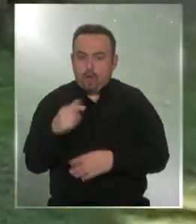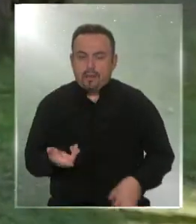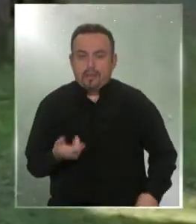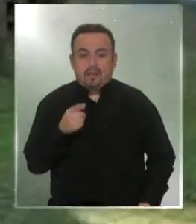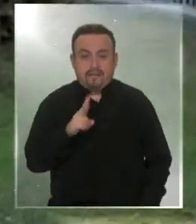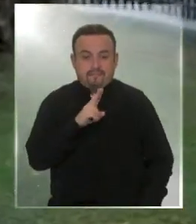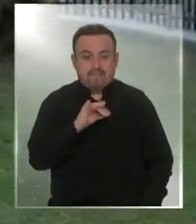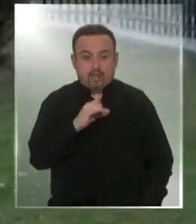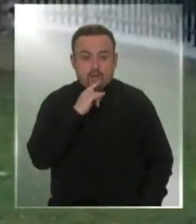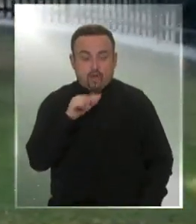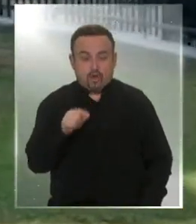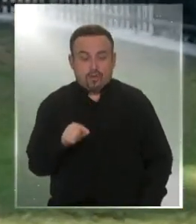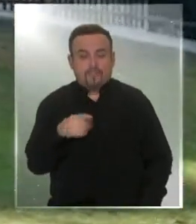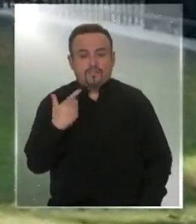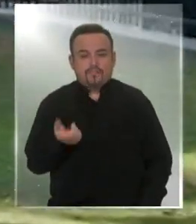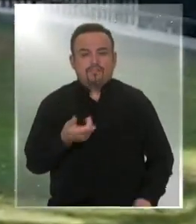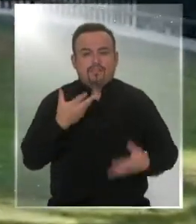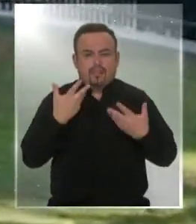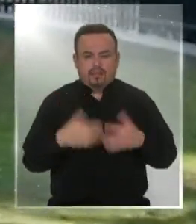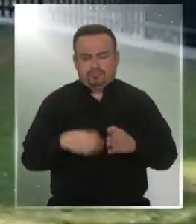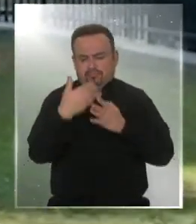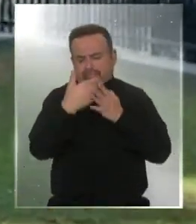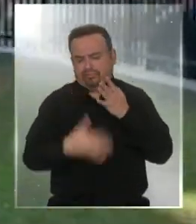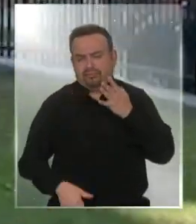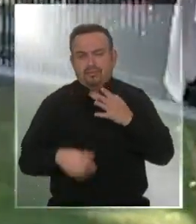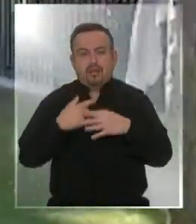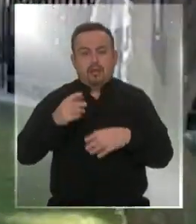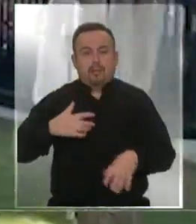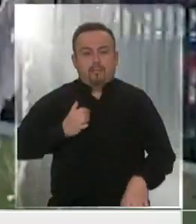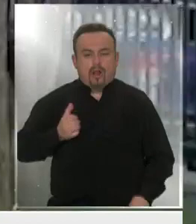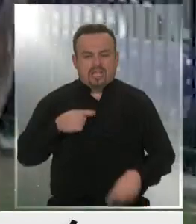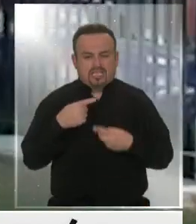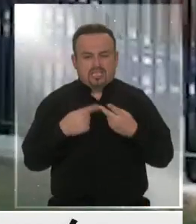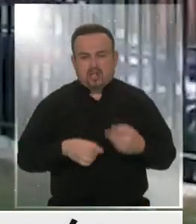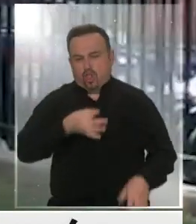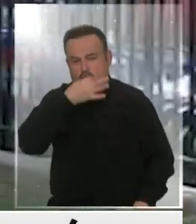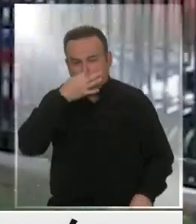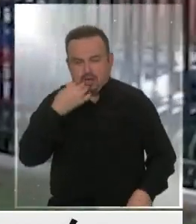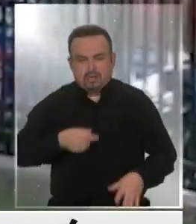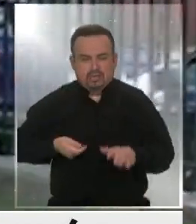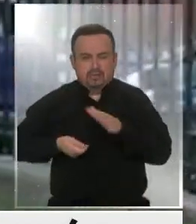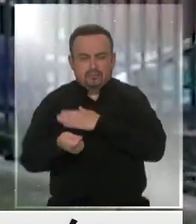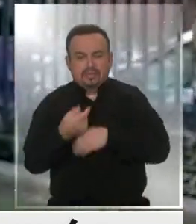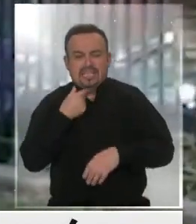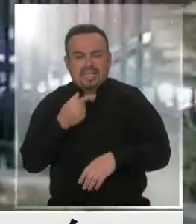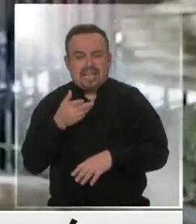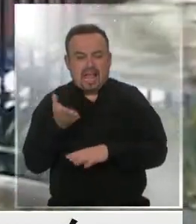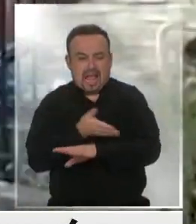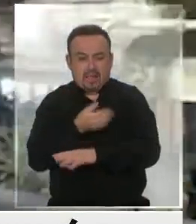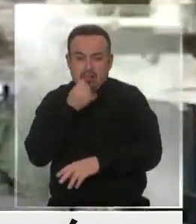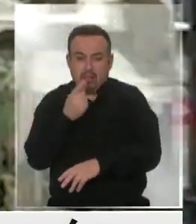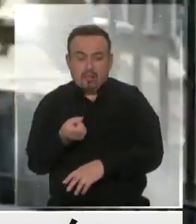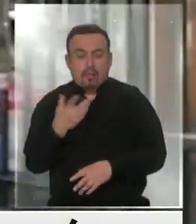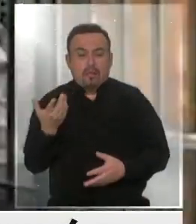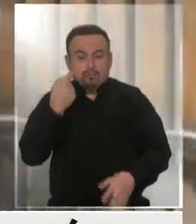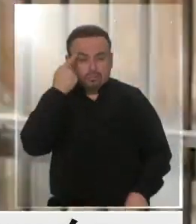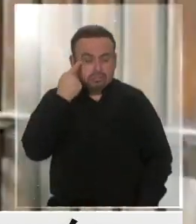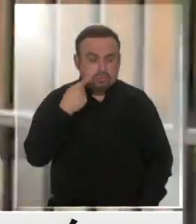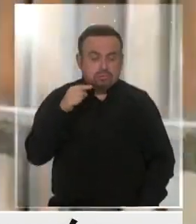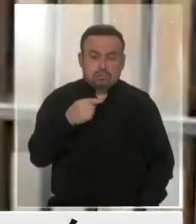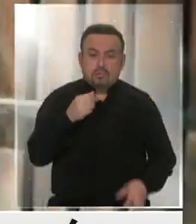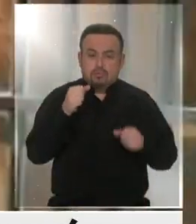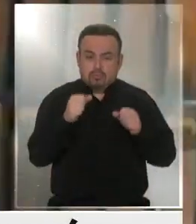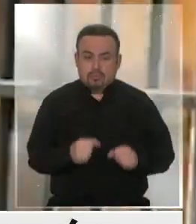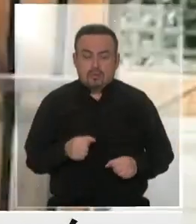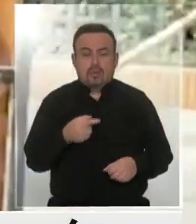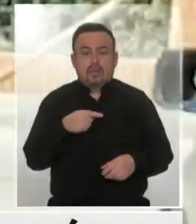Víctor Gutiérrez Londoño contaba con un amplio prontuario policial, drogas, homicidio frustrado y una denuncia por lesiones que incluso